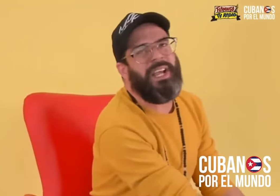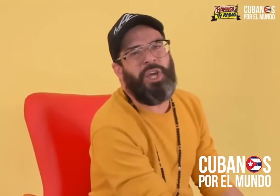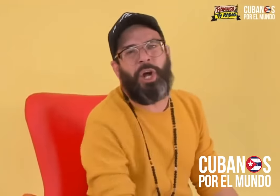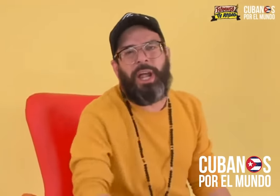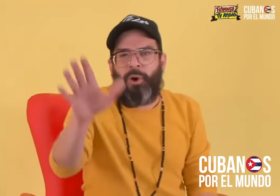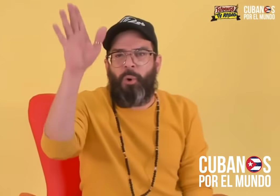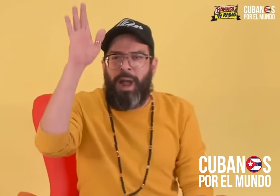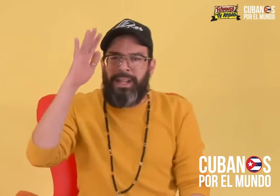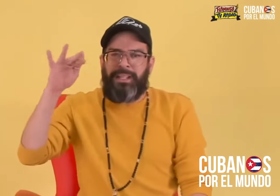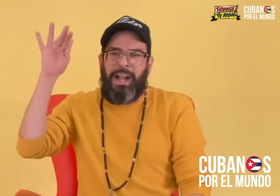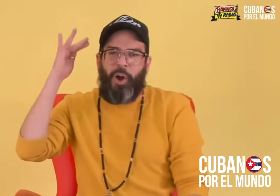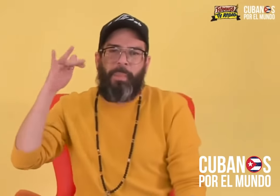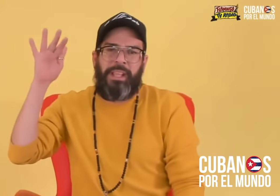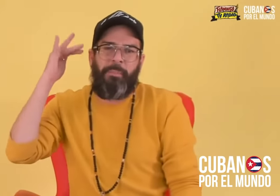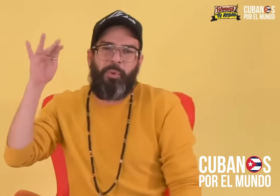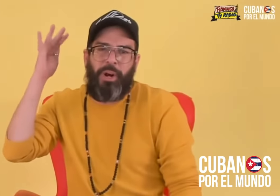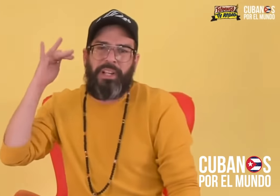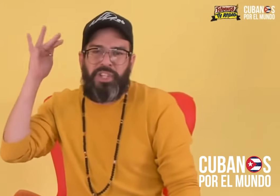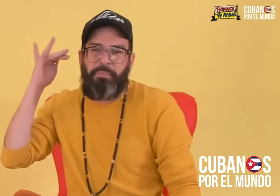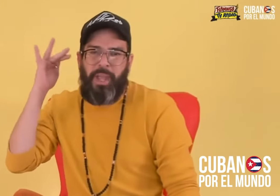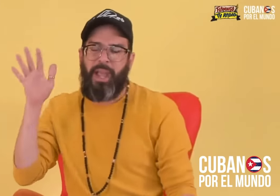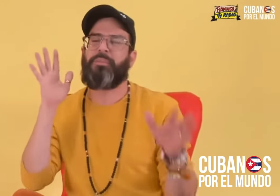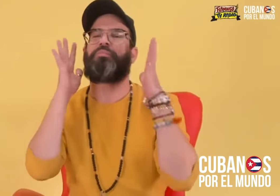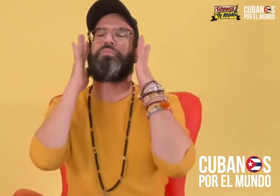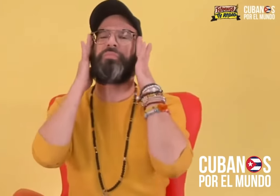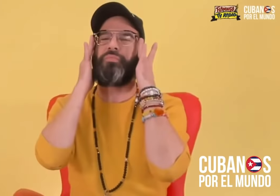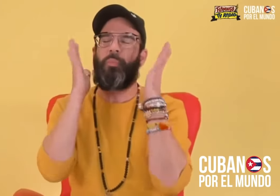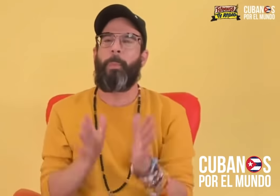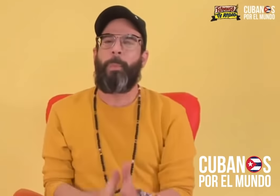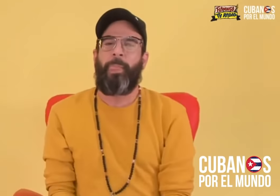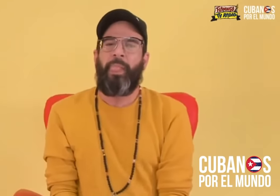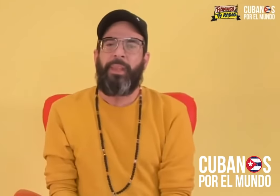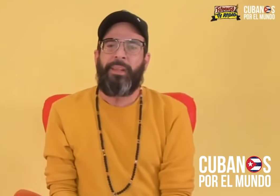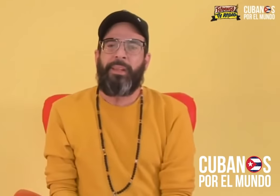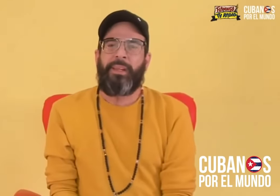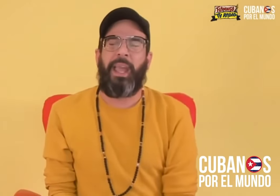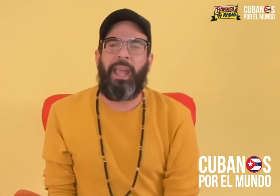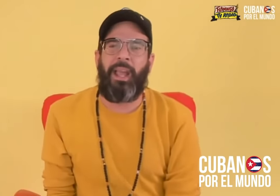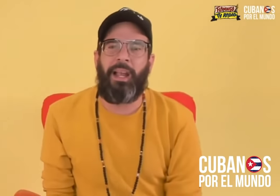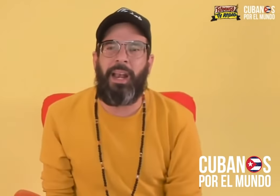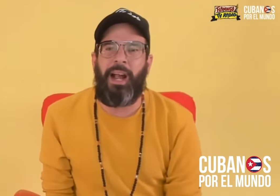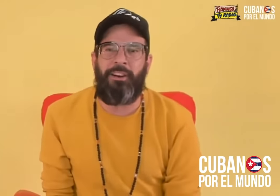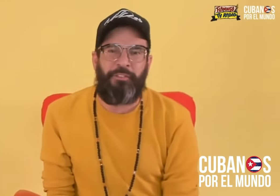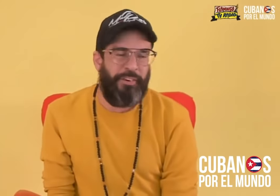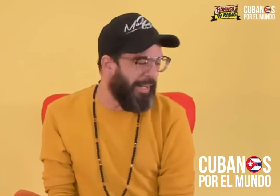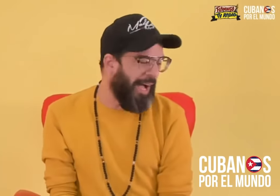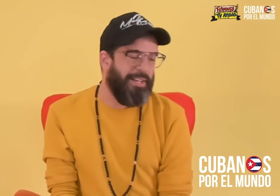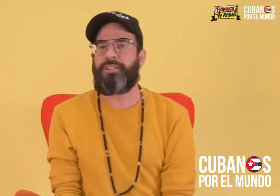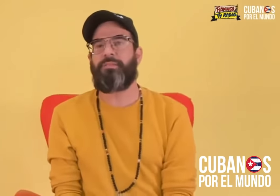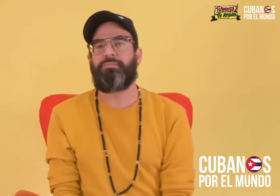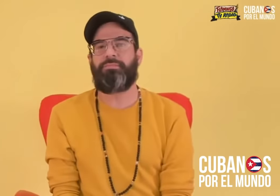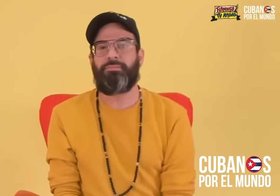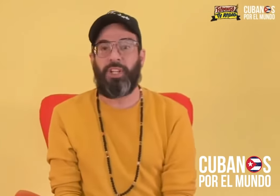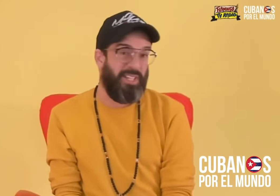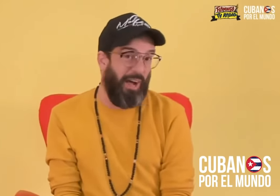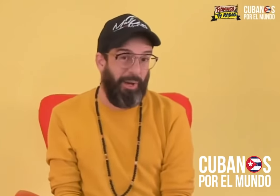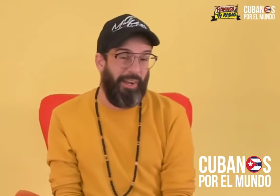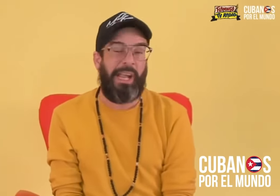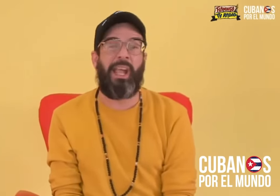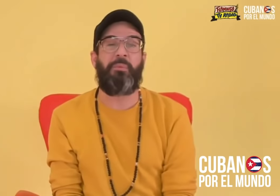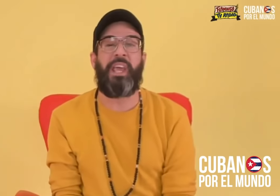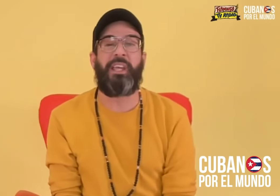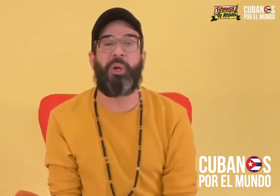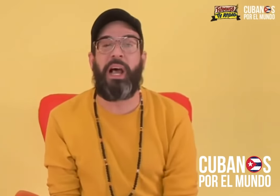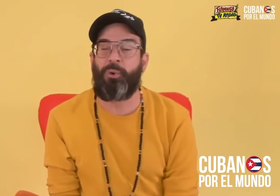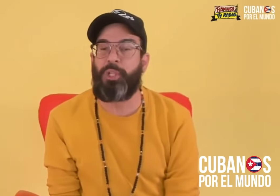Señoras y señores, cuentan, comentan, murmuran, chismean que el general Frías, usted sabe